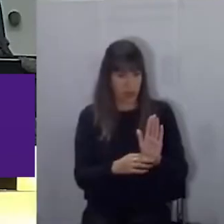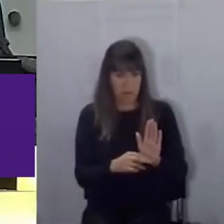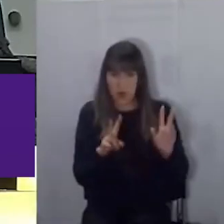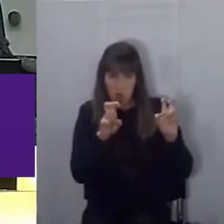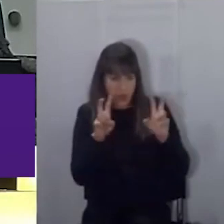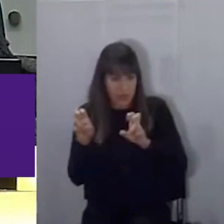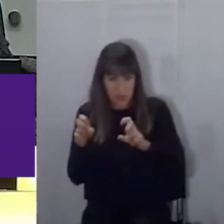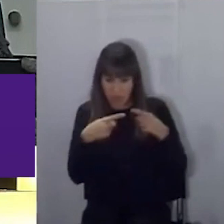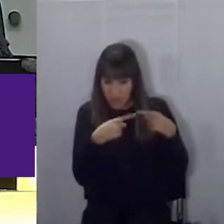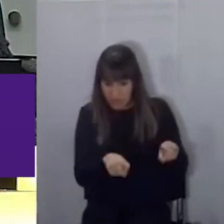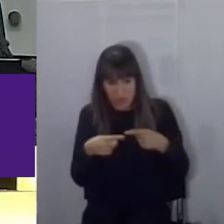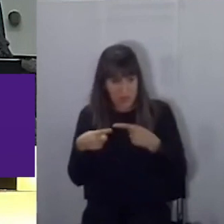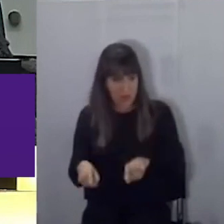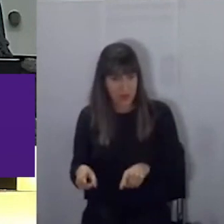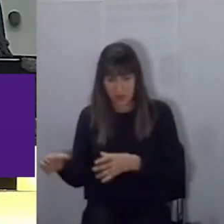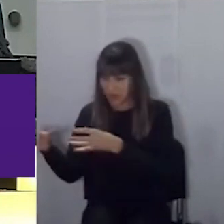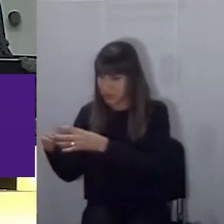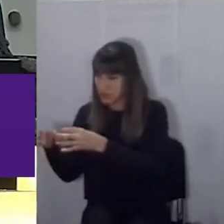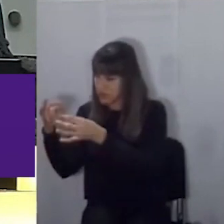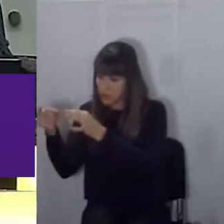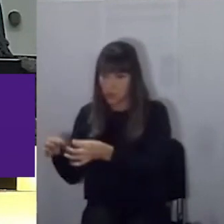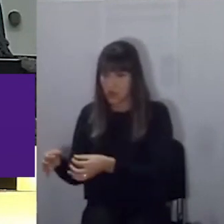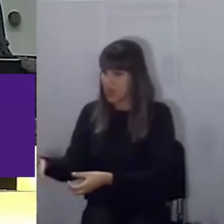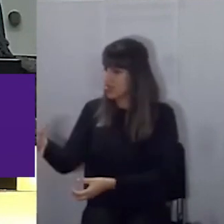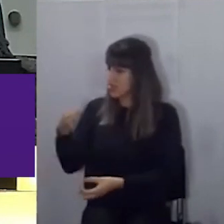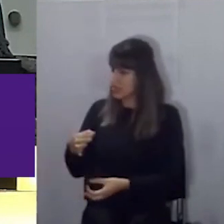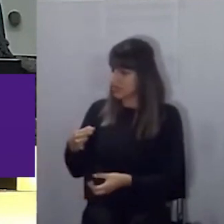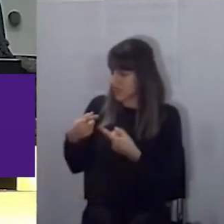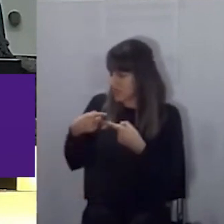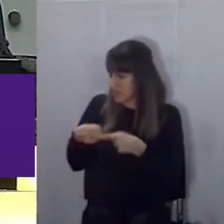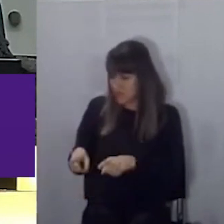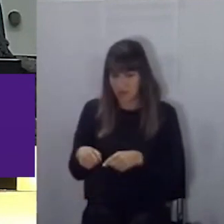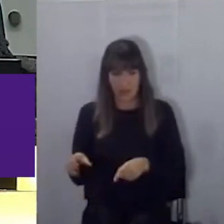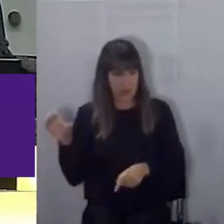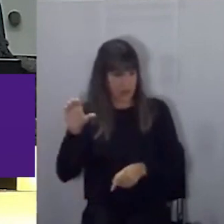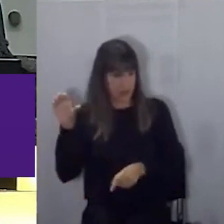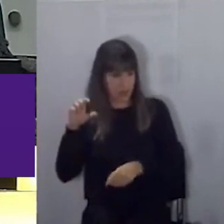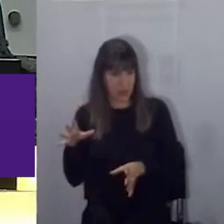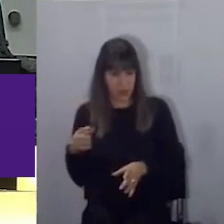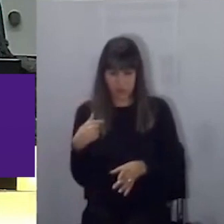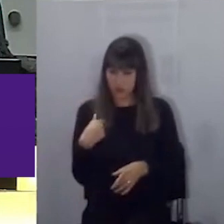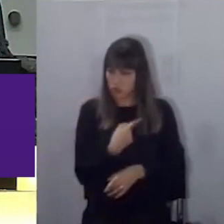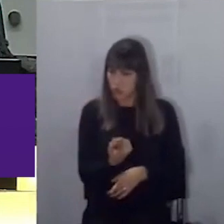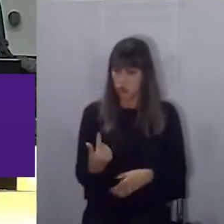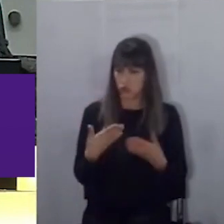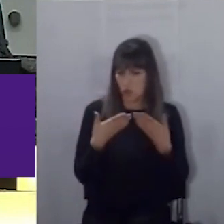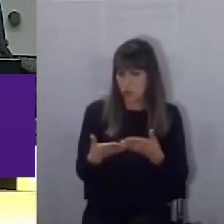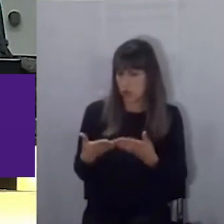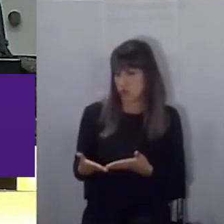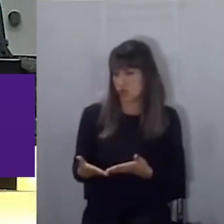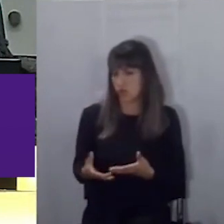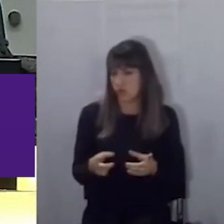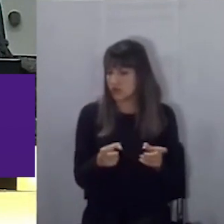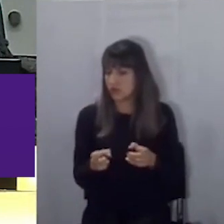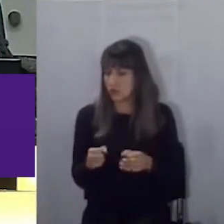propuestas del Frente Amplio, como la exoneración a las cooperativas de vivienda en materia de tasas de edificación y contribución inmobiliaria, que sí